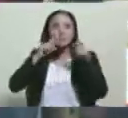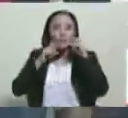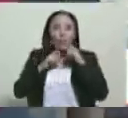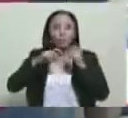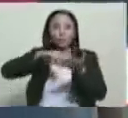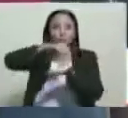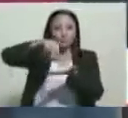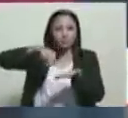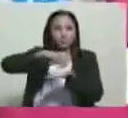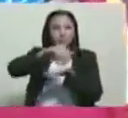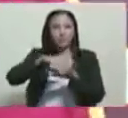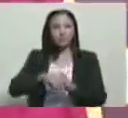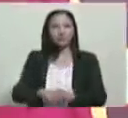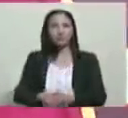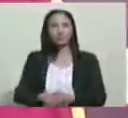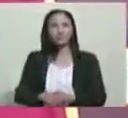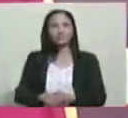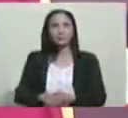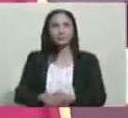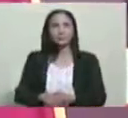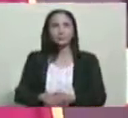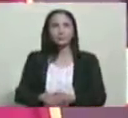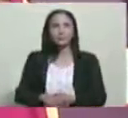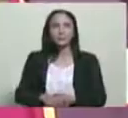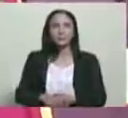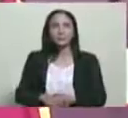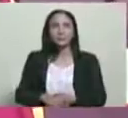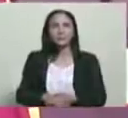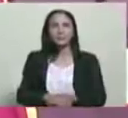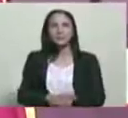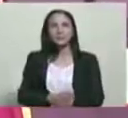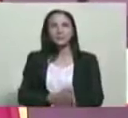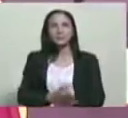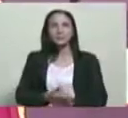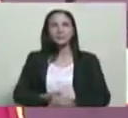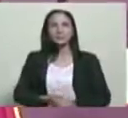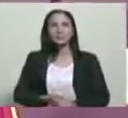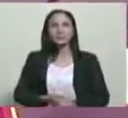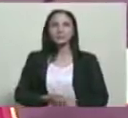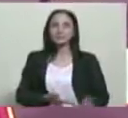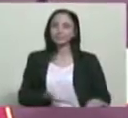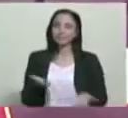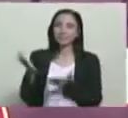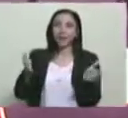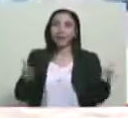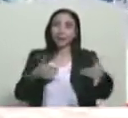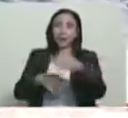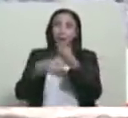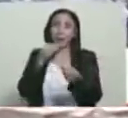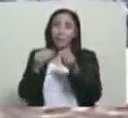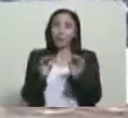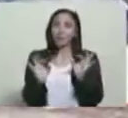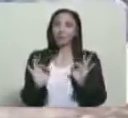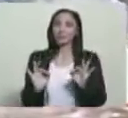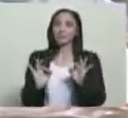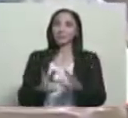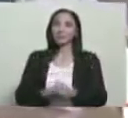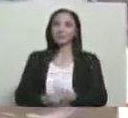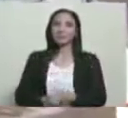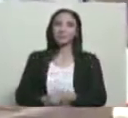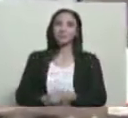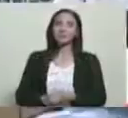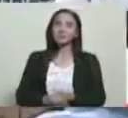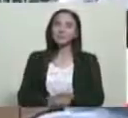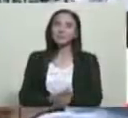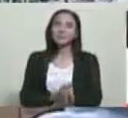complejo agroindustrial William Lara en el sombrero. De tal manera, presidente, aquí con los CLAS queremos nosotros que en el